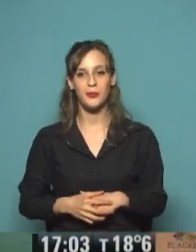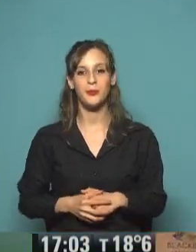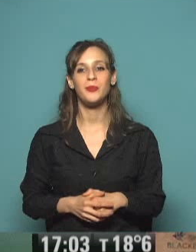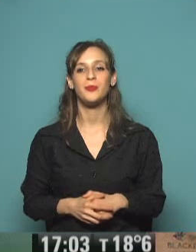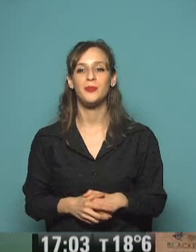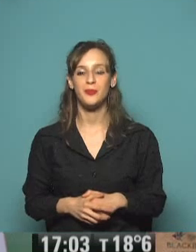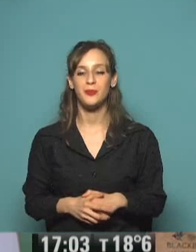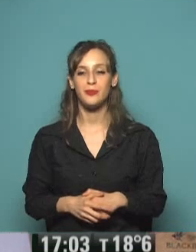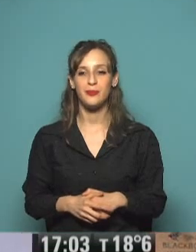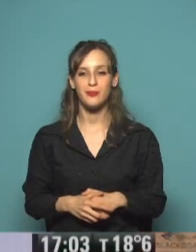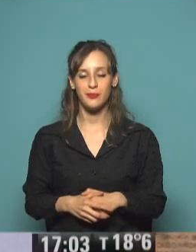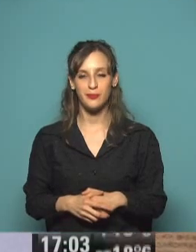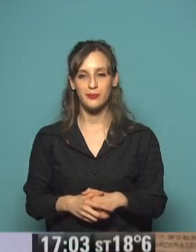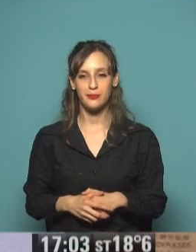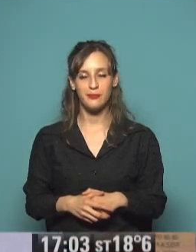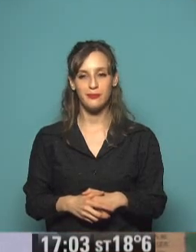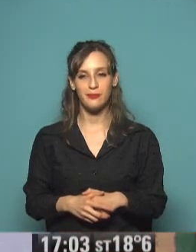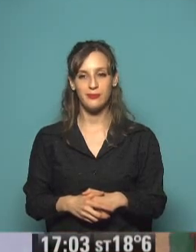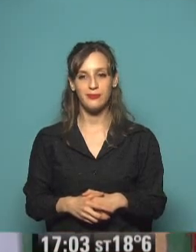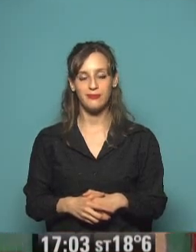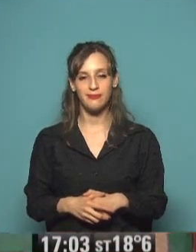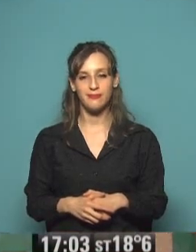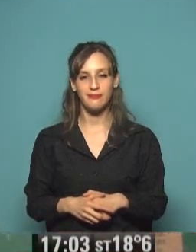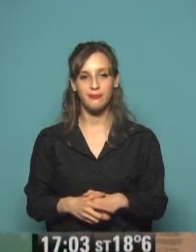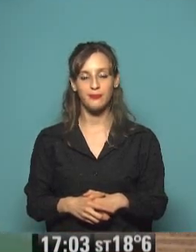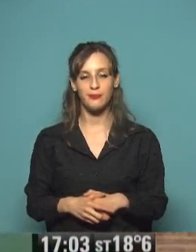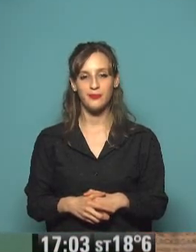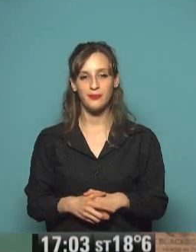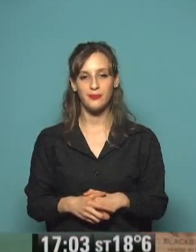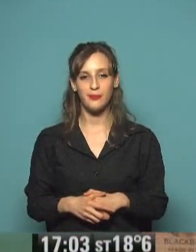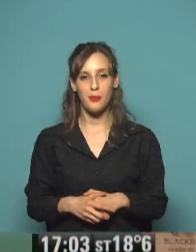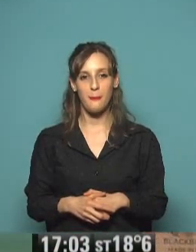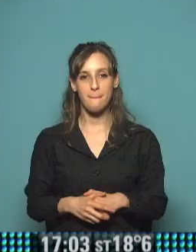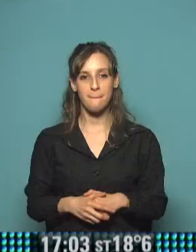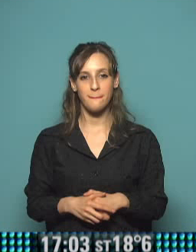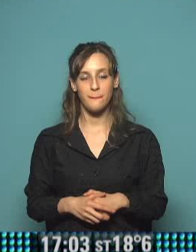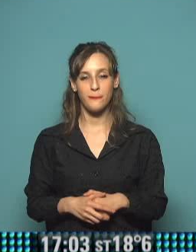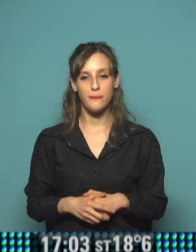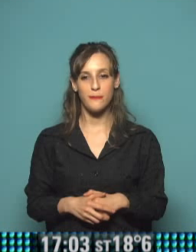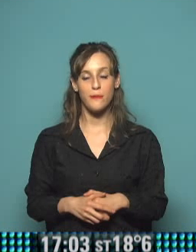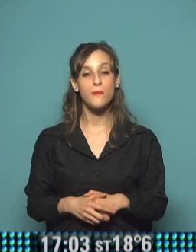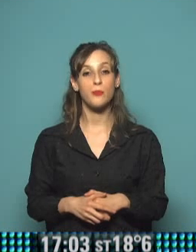Y trepa a los árboles.